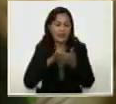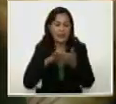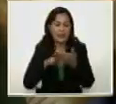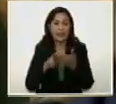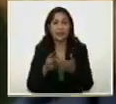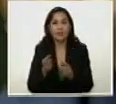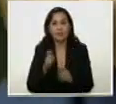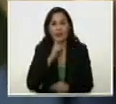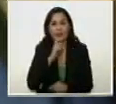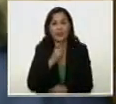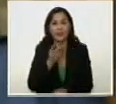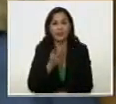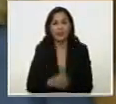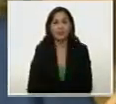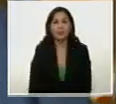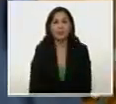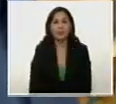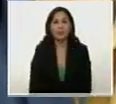Bordiniu.